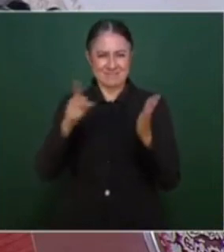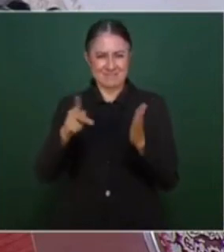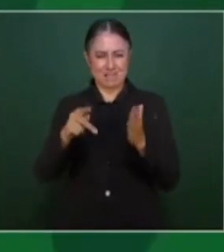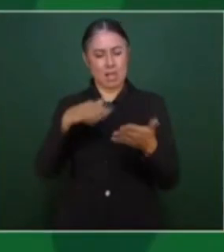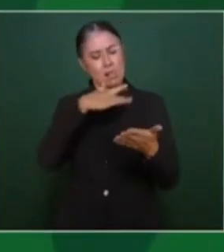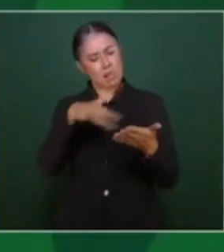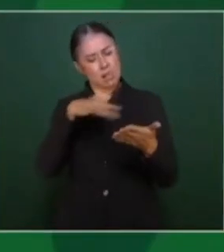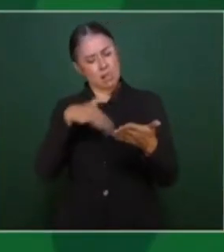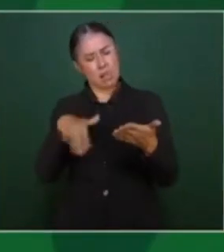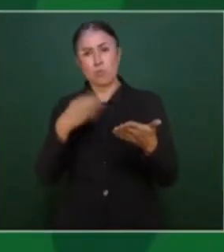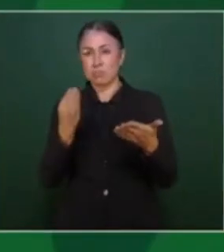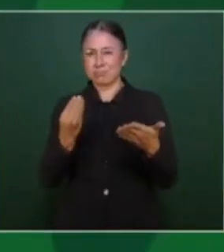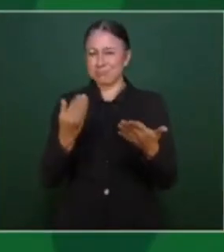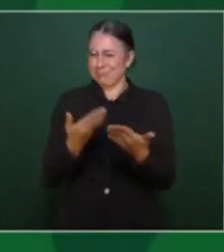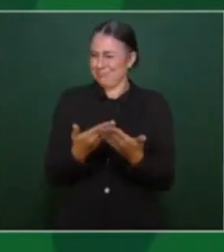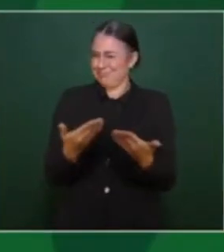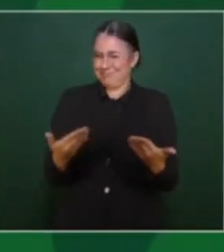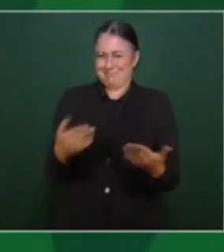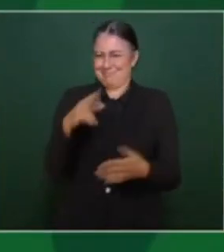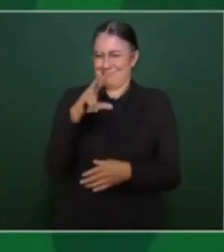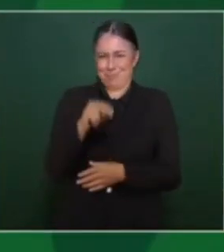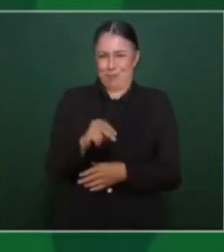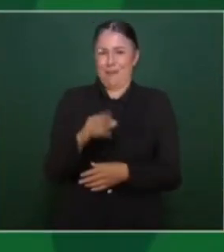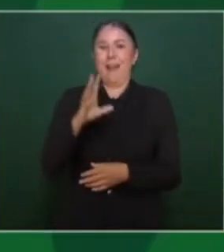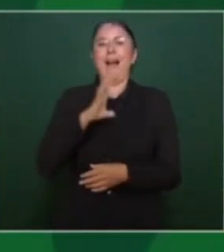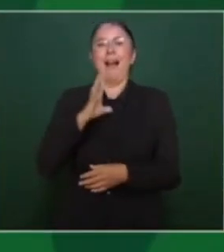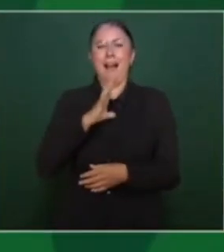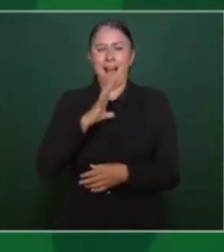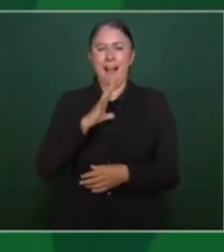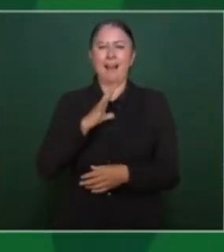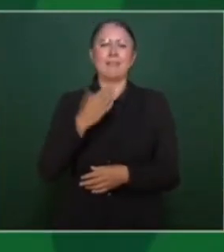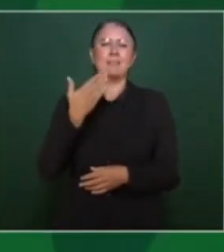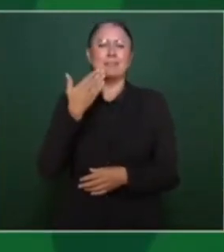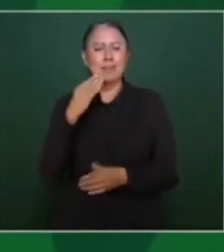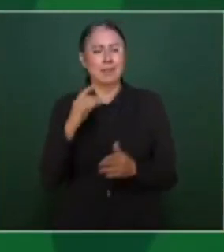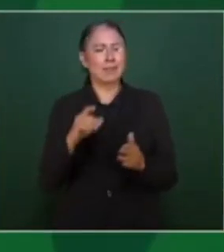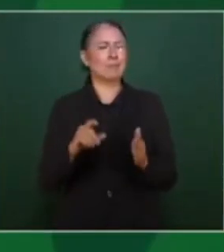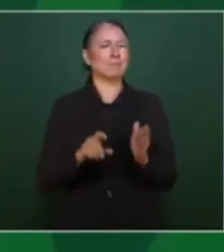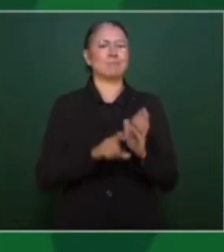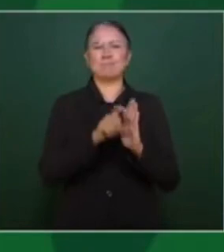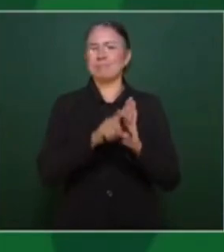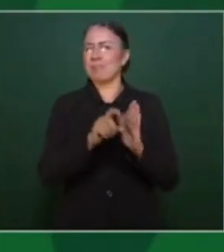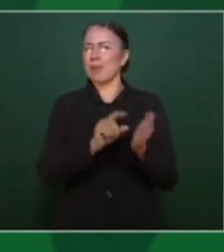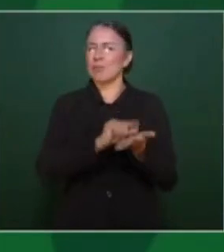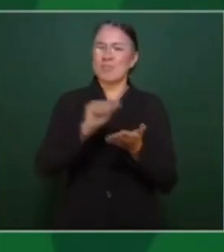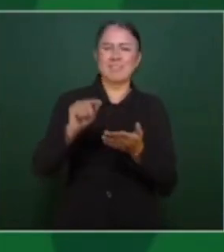ahora ya las redes y esto